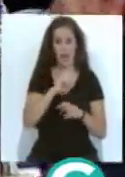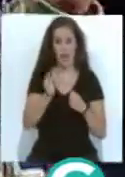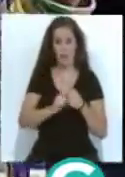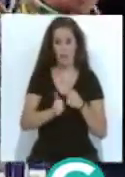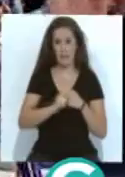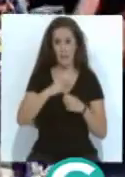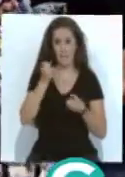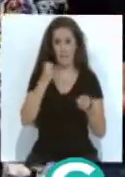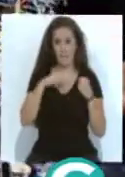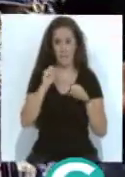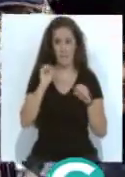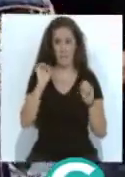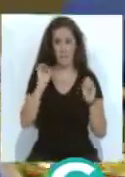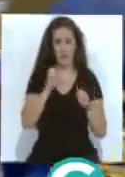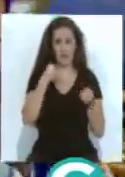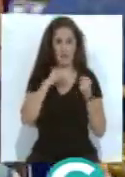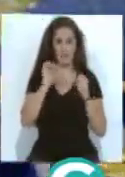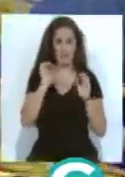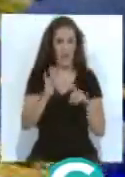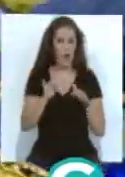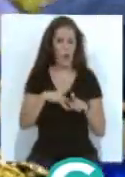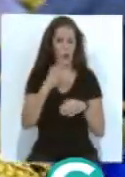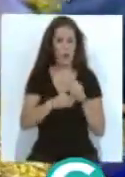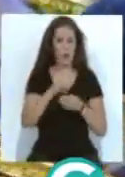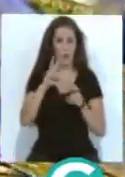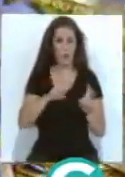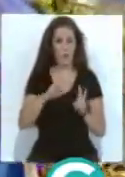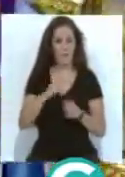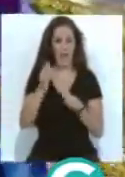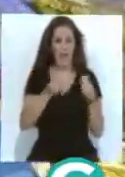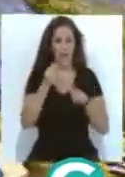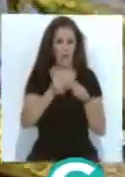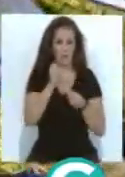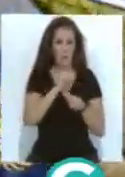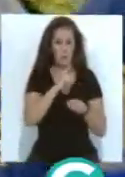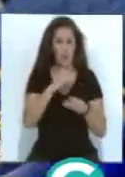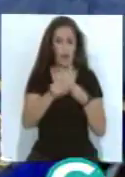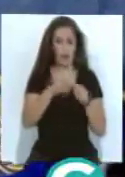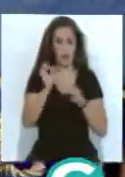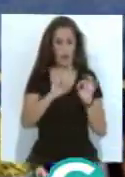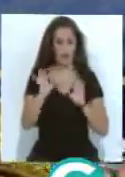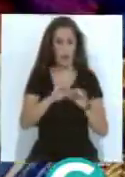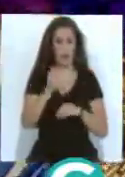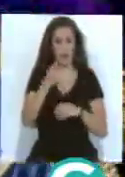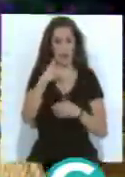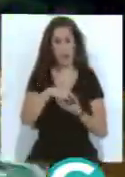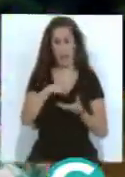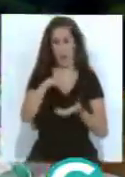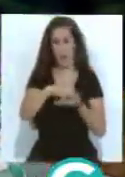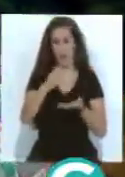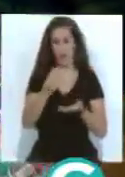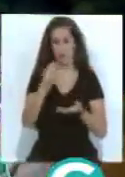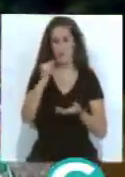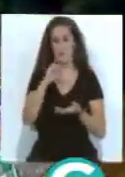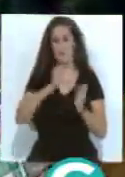espectáculo, Este Marqués Tiene Duende, la nueva antología de Márquez Mateo, que actuará en el Teatro del Colegio San Felipe Neri el